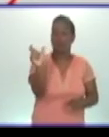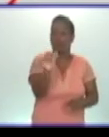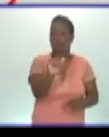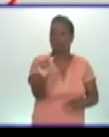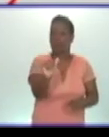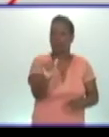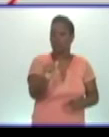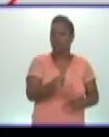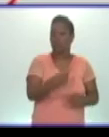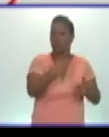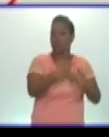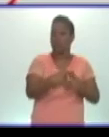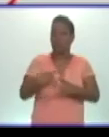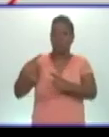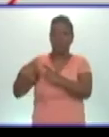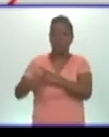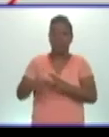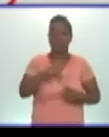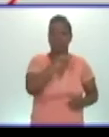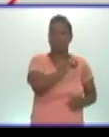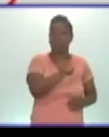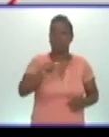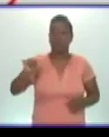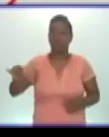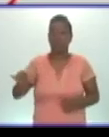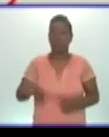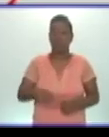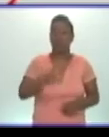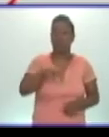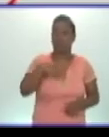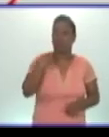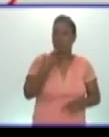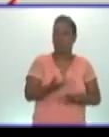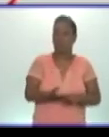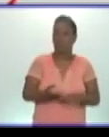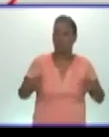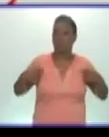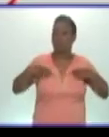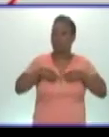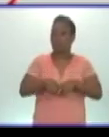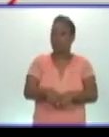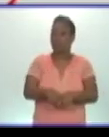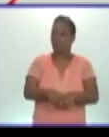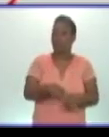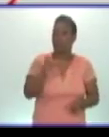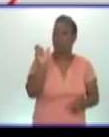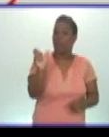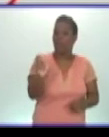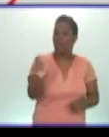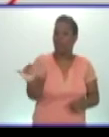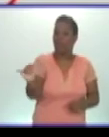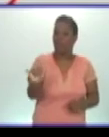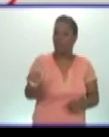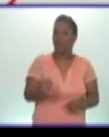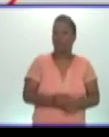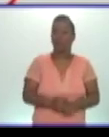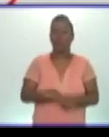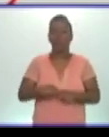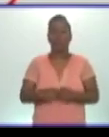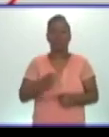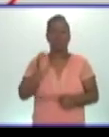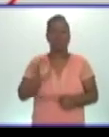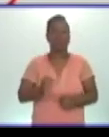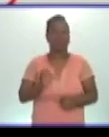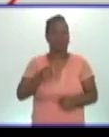video. Después reducimos los términos semejantes, si es necesario, pero teniendo siempre en cuenta la ley de los